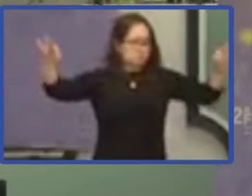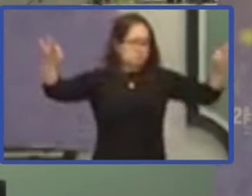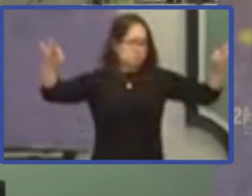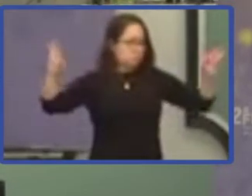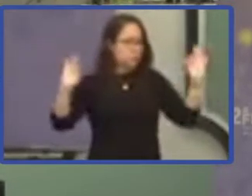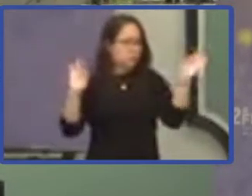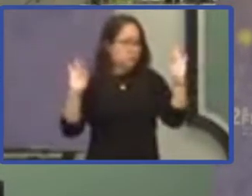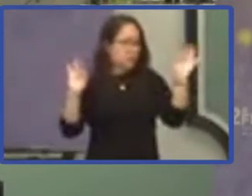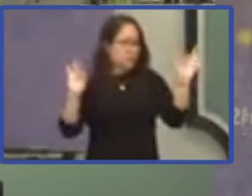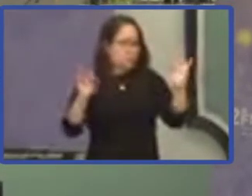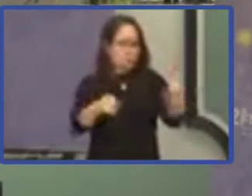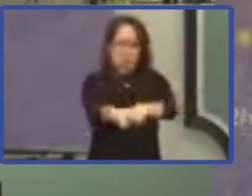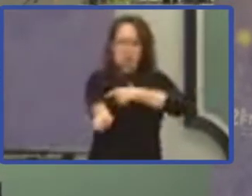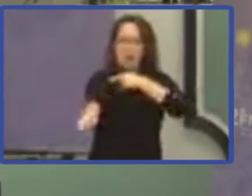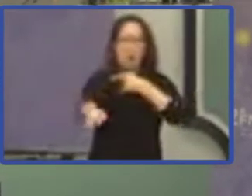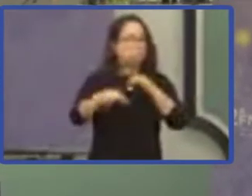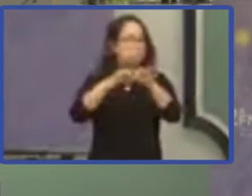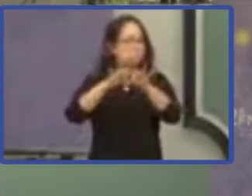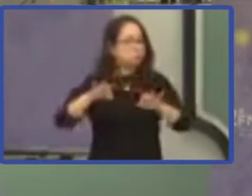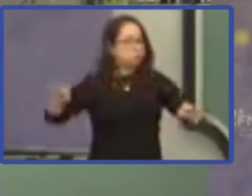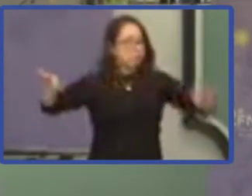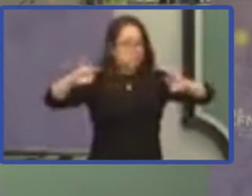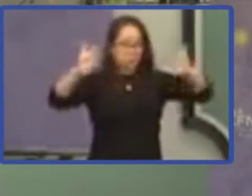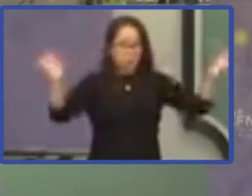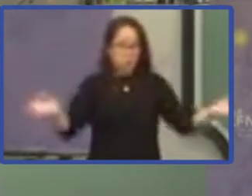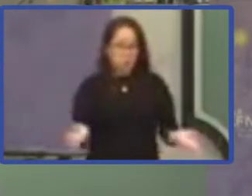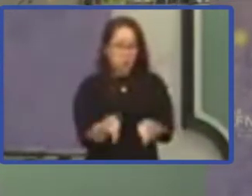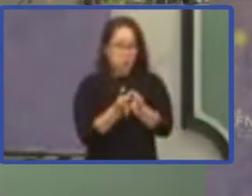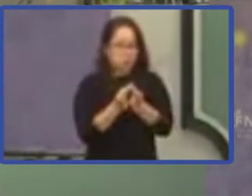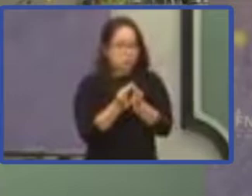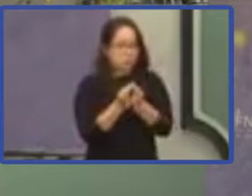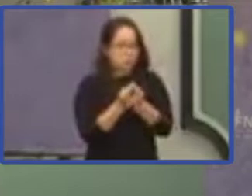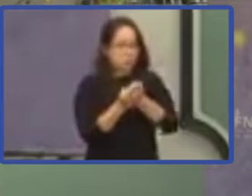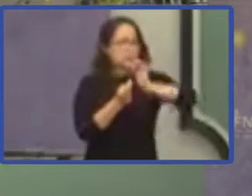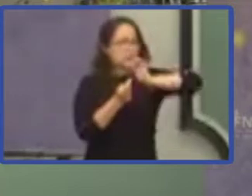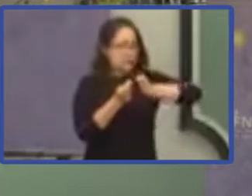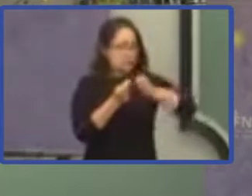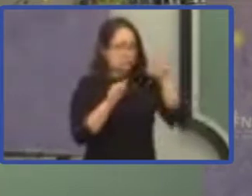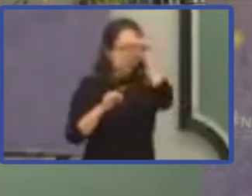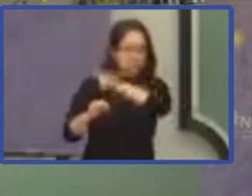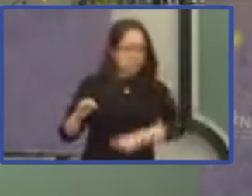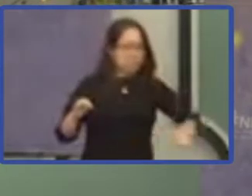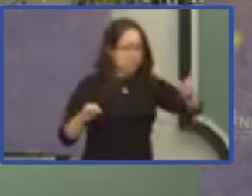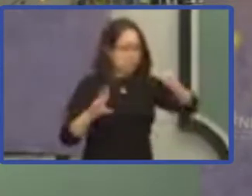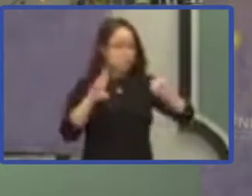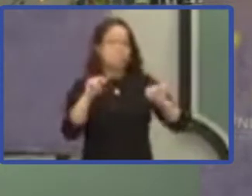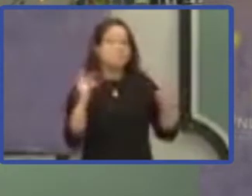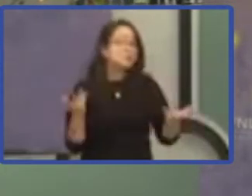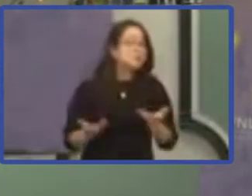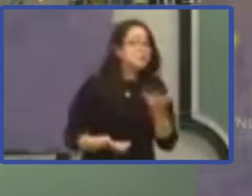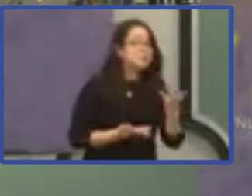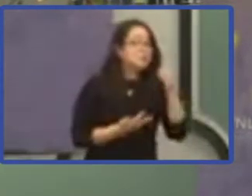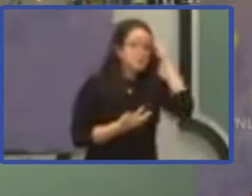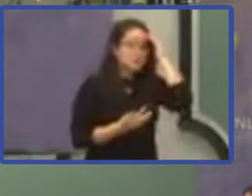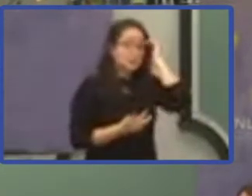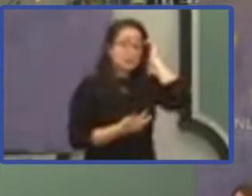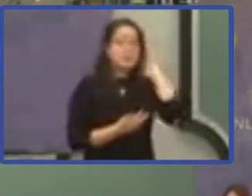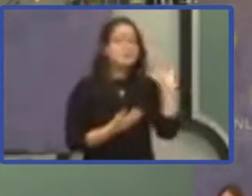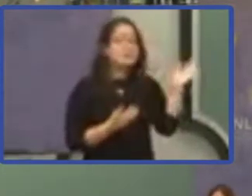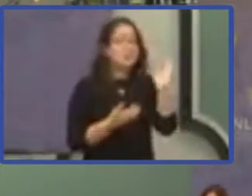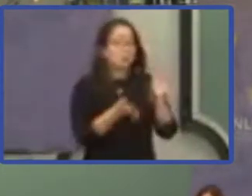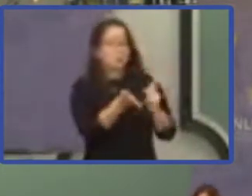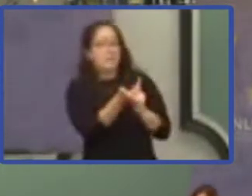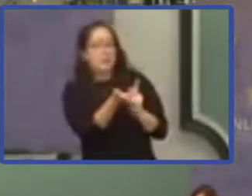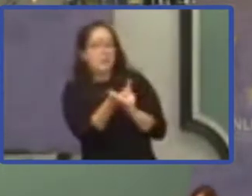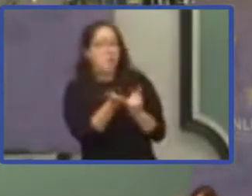y la cierran les da un círculo y si ustedes agarran una pluma y pintan el